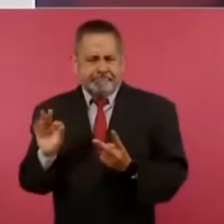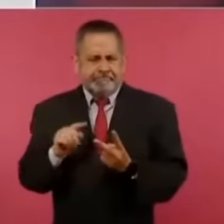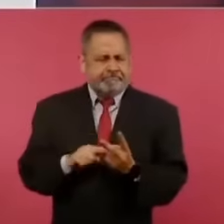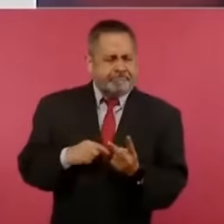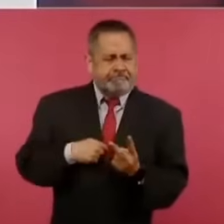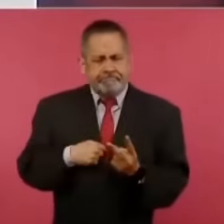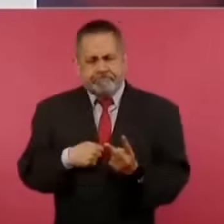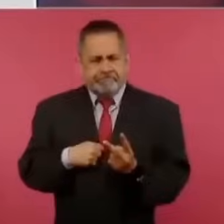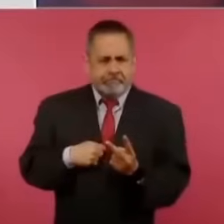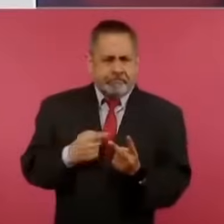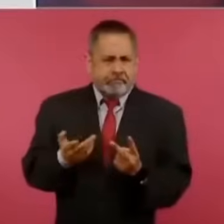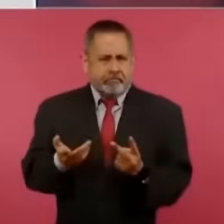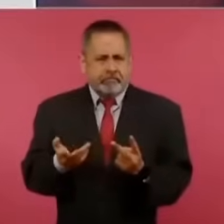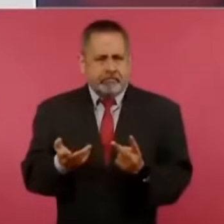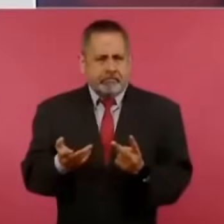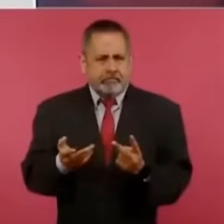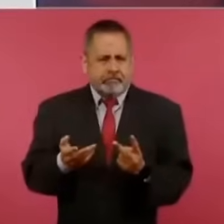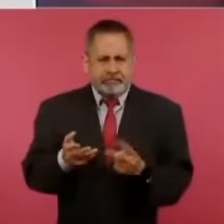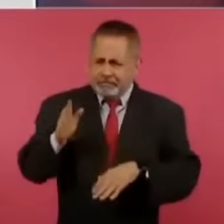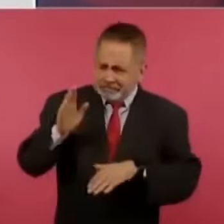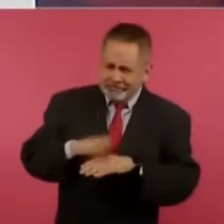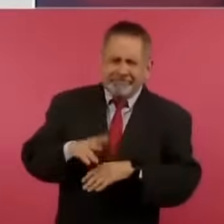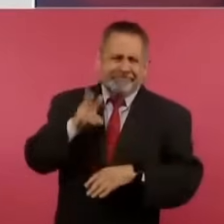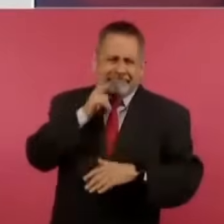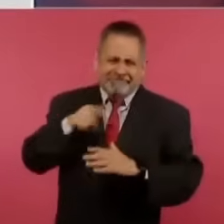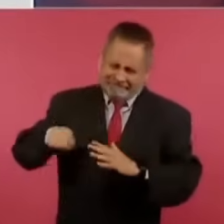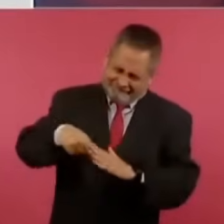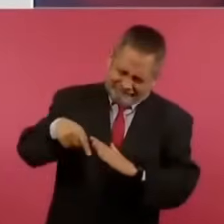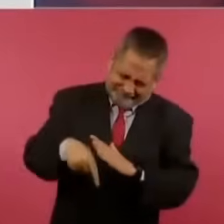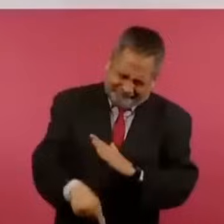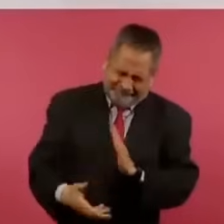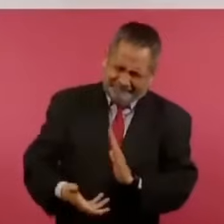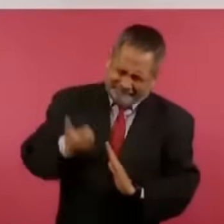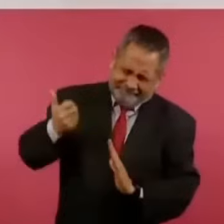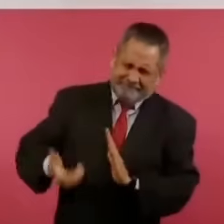el extraer más petróleo,